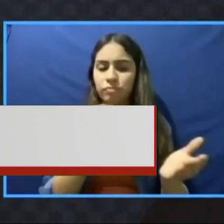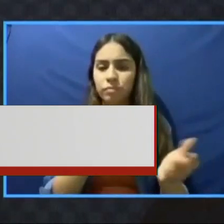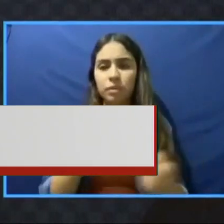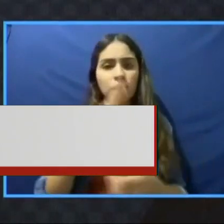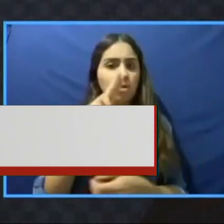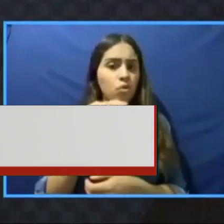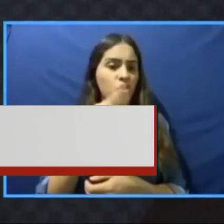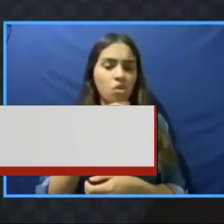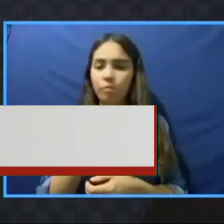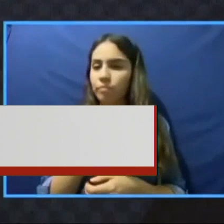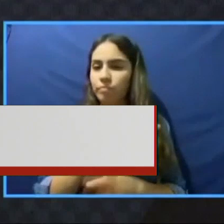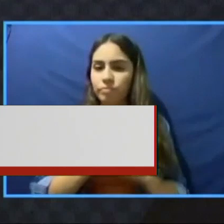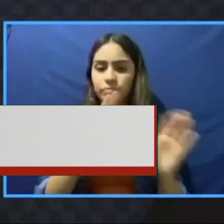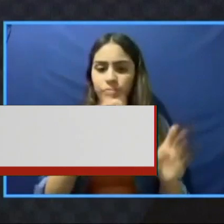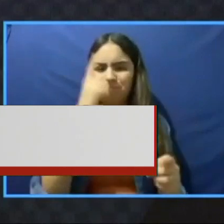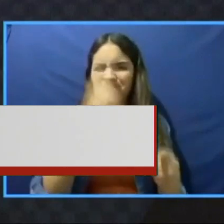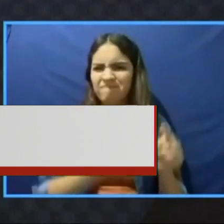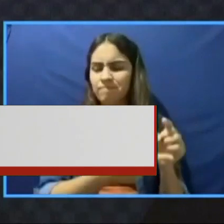Me parece